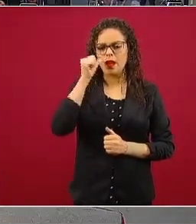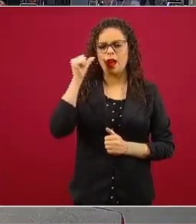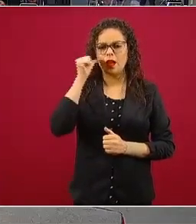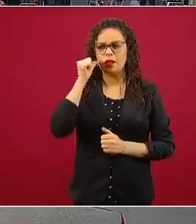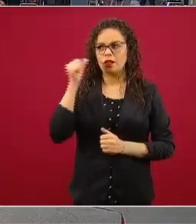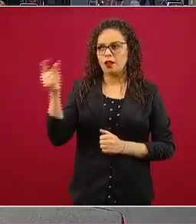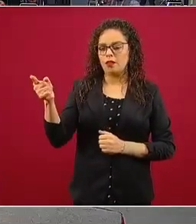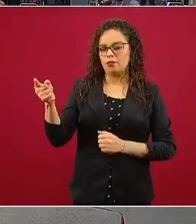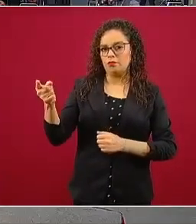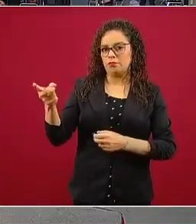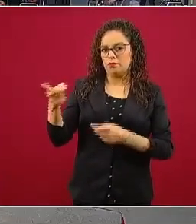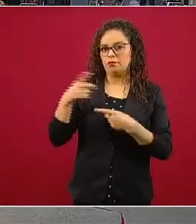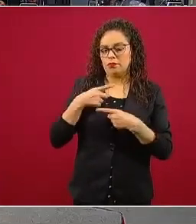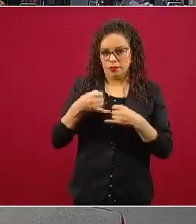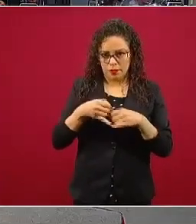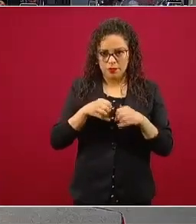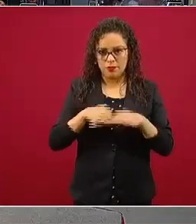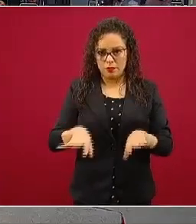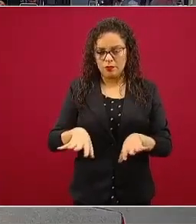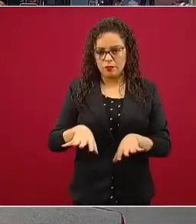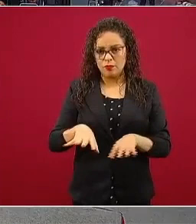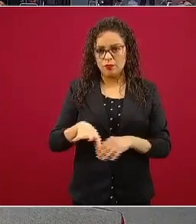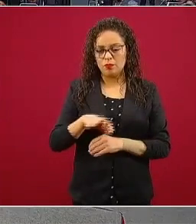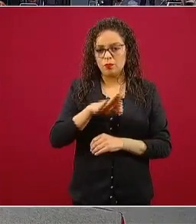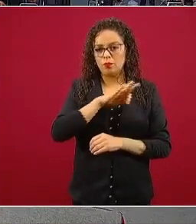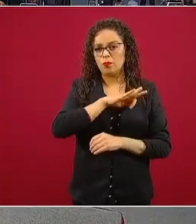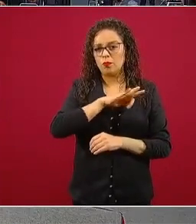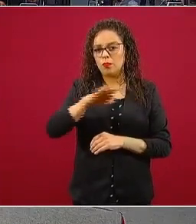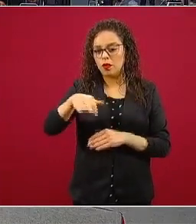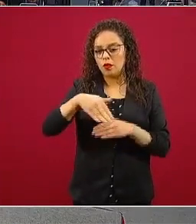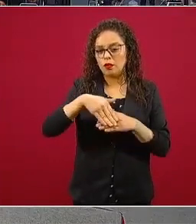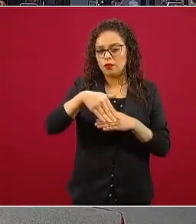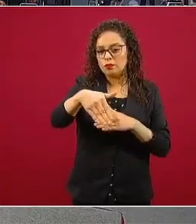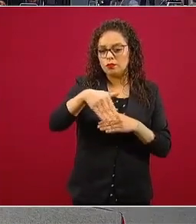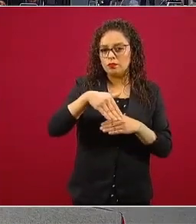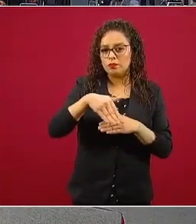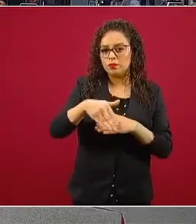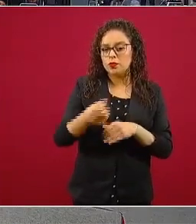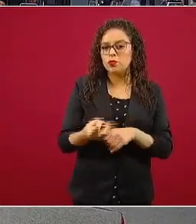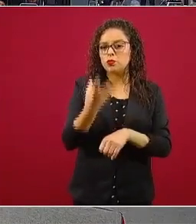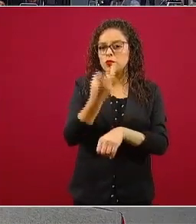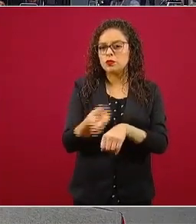puede durar hasta el día